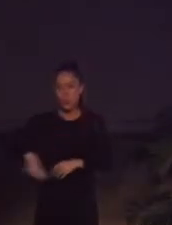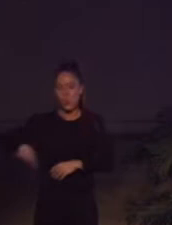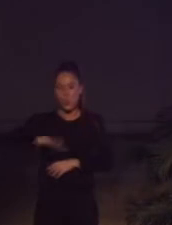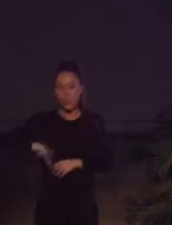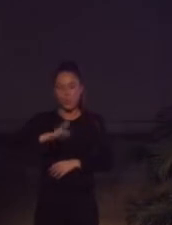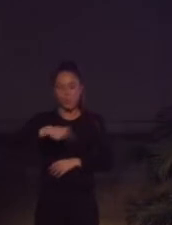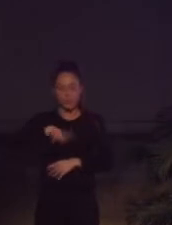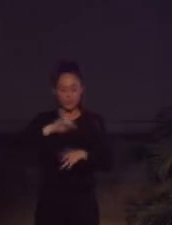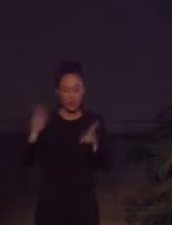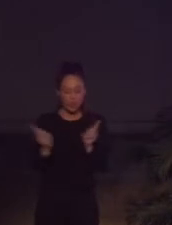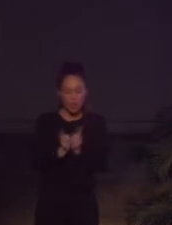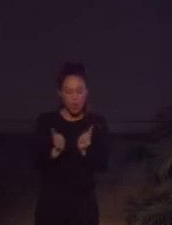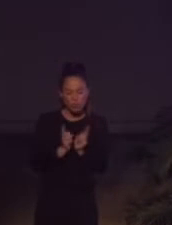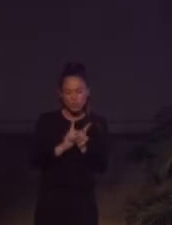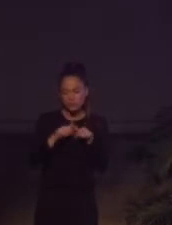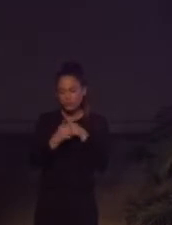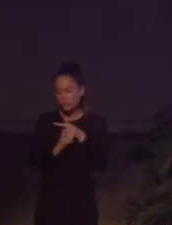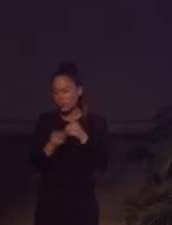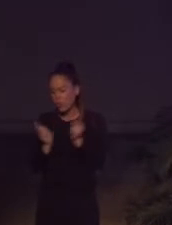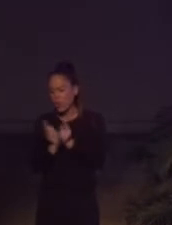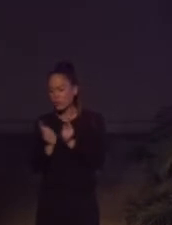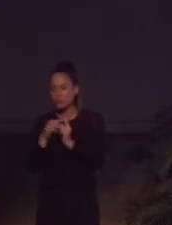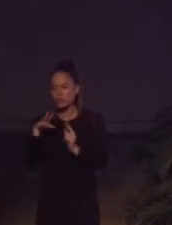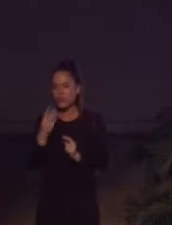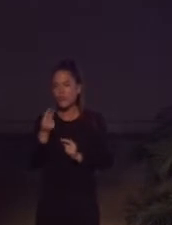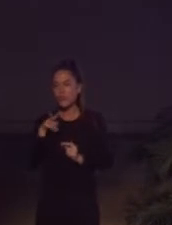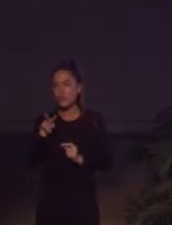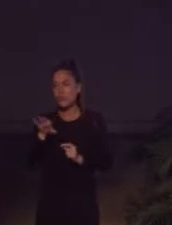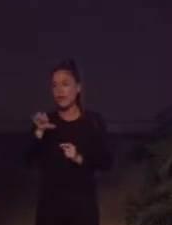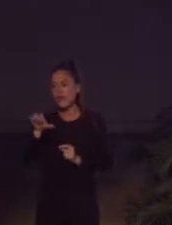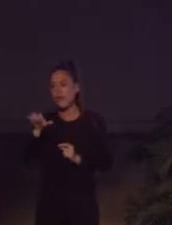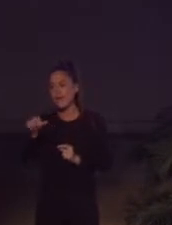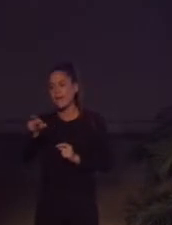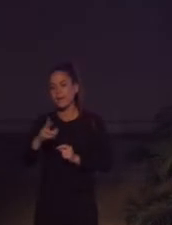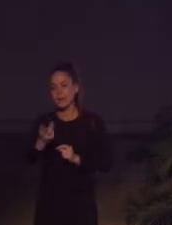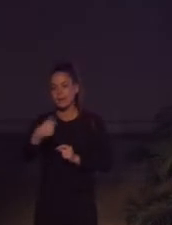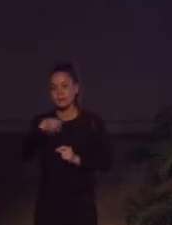pospornos, cortos queer. O sea, fue una época muy vibrante donde surgieron los colectivos que os he dicho como...